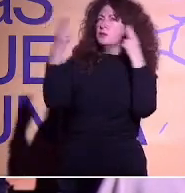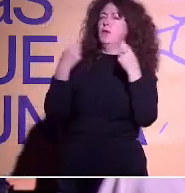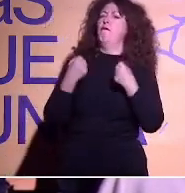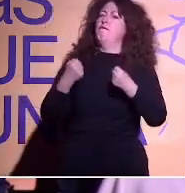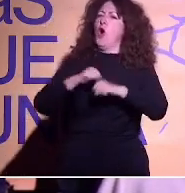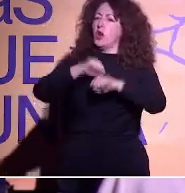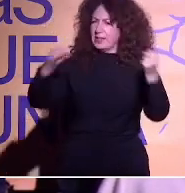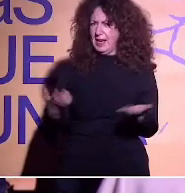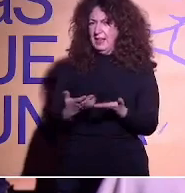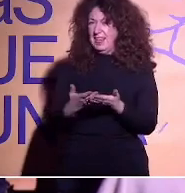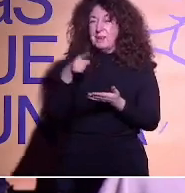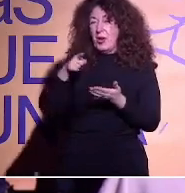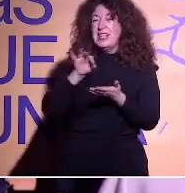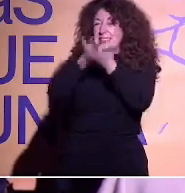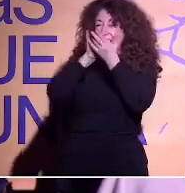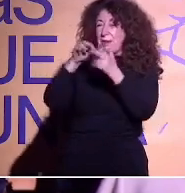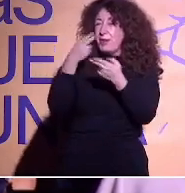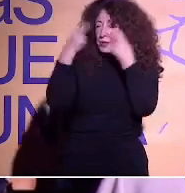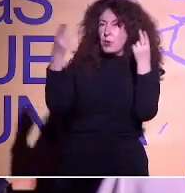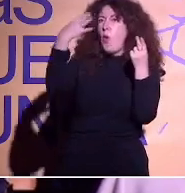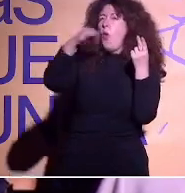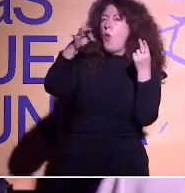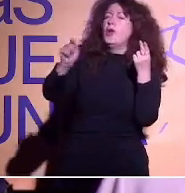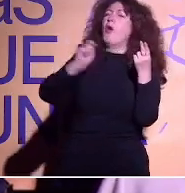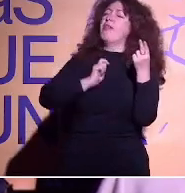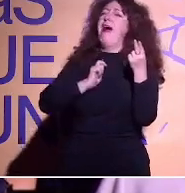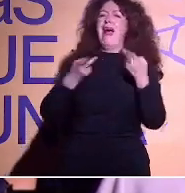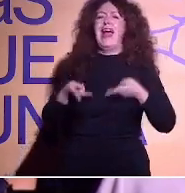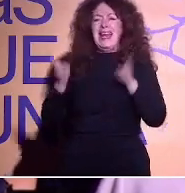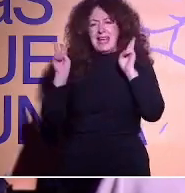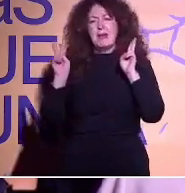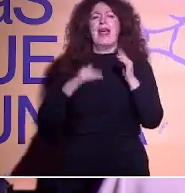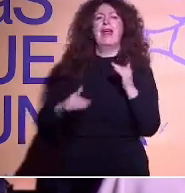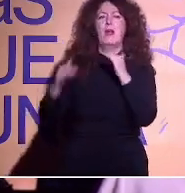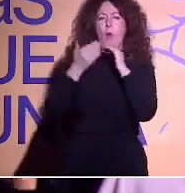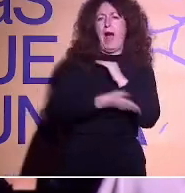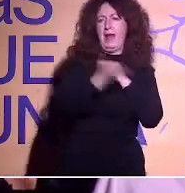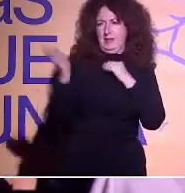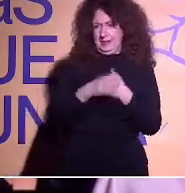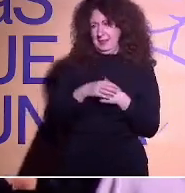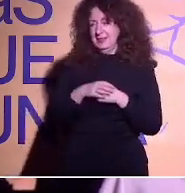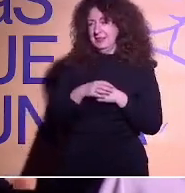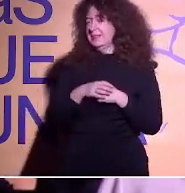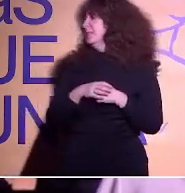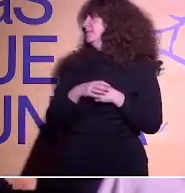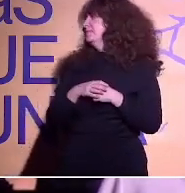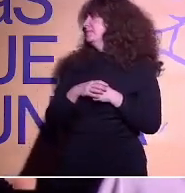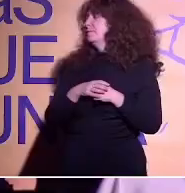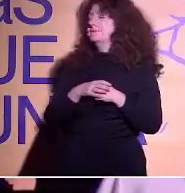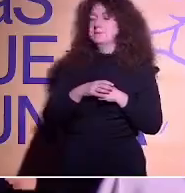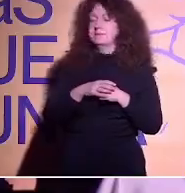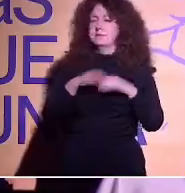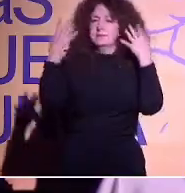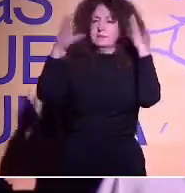públicos que son los únicos que de verdad nos hacen libres e iguales por eso